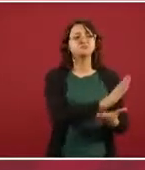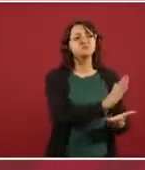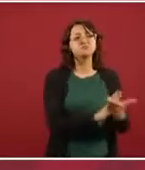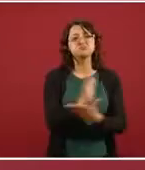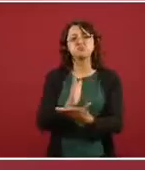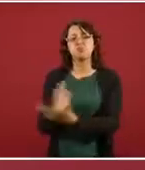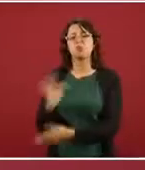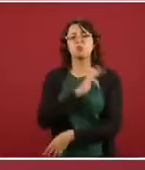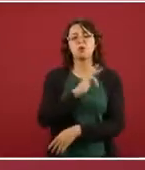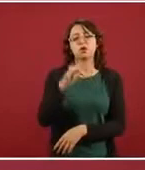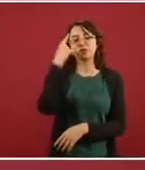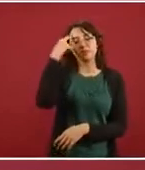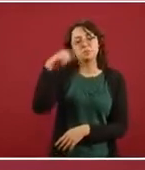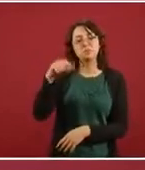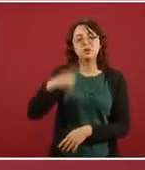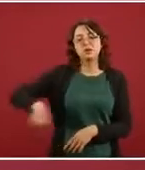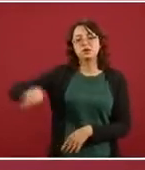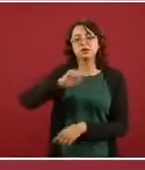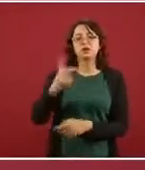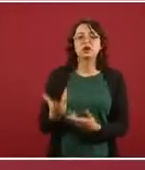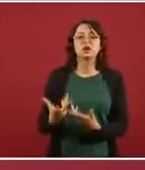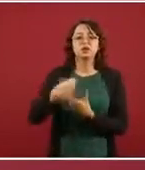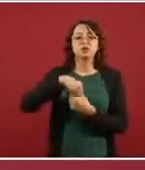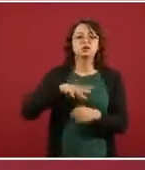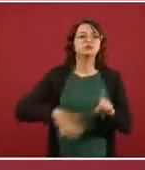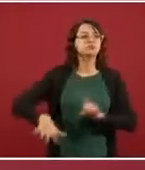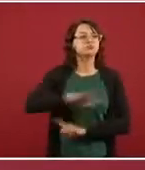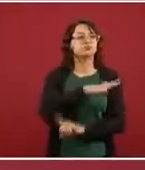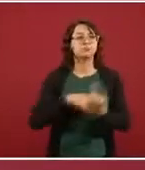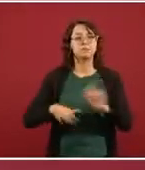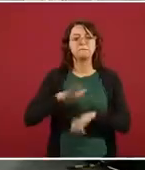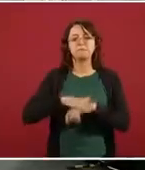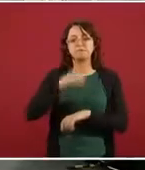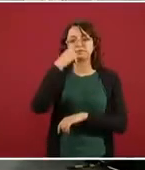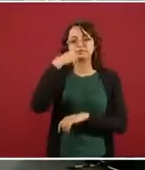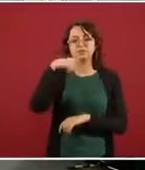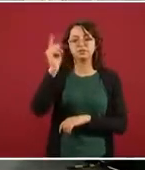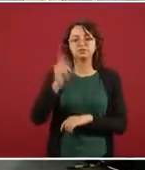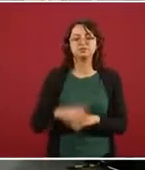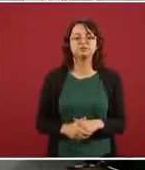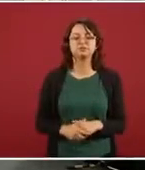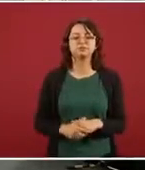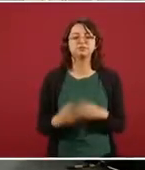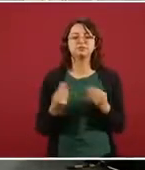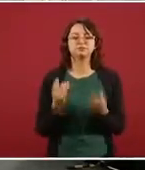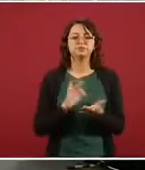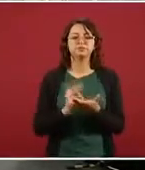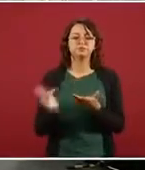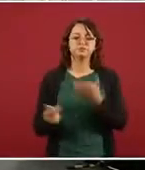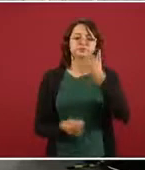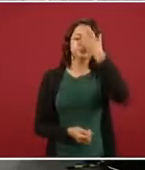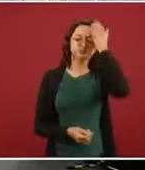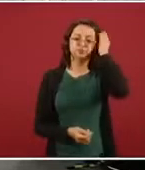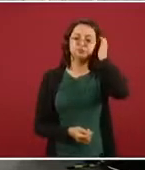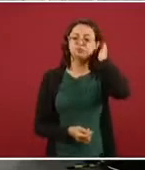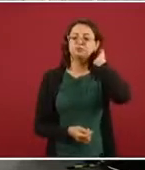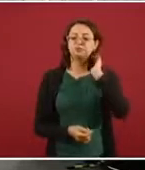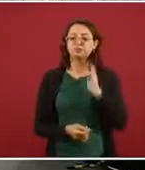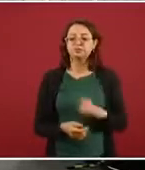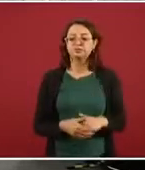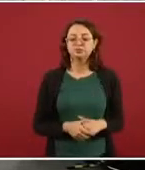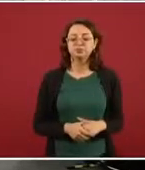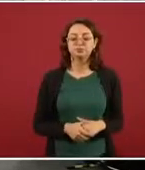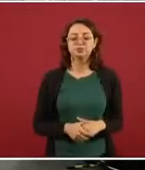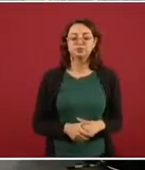permita fortalecer su inclusión dentro de la sociedad. Muchas gracias. También